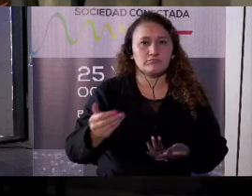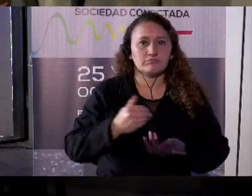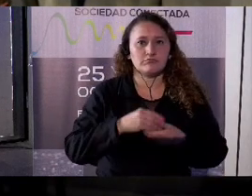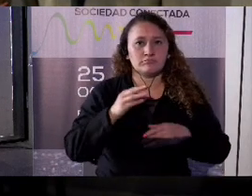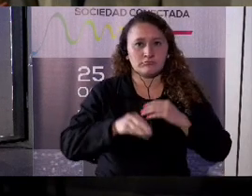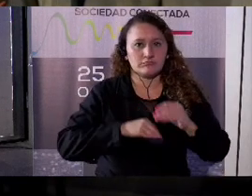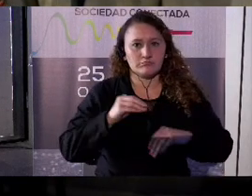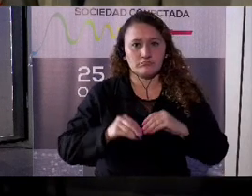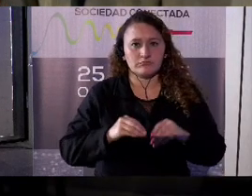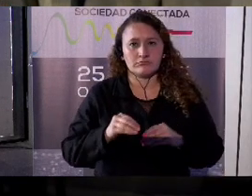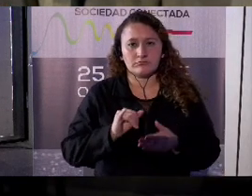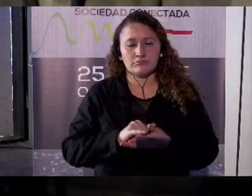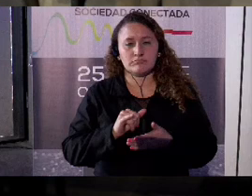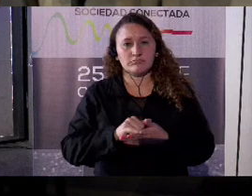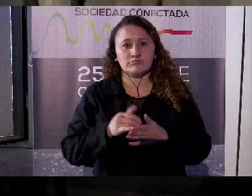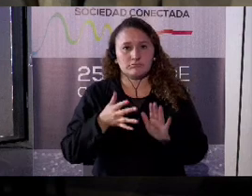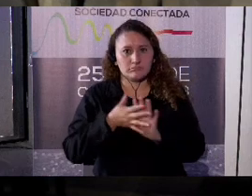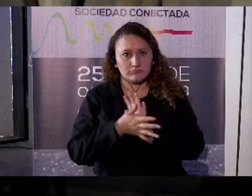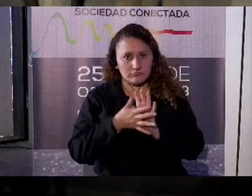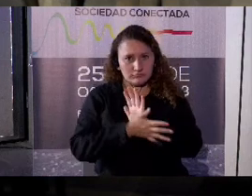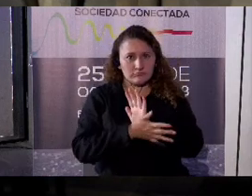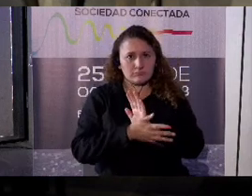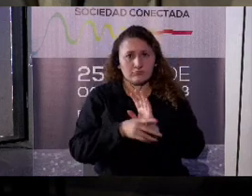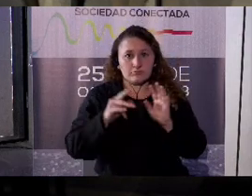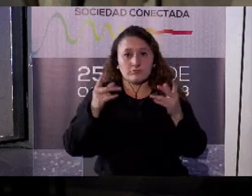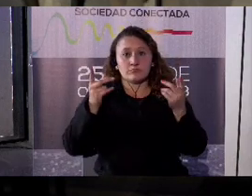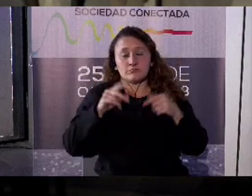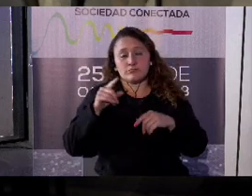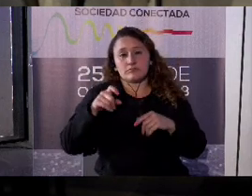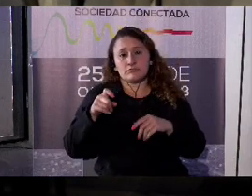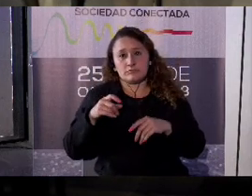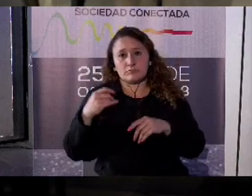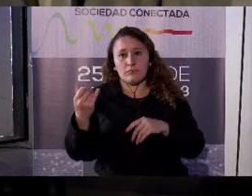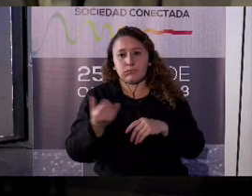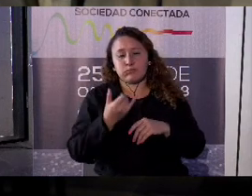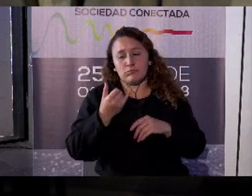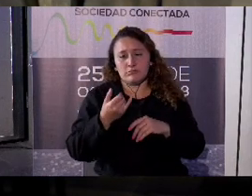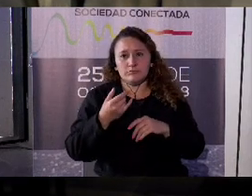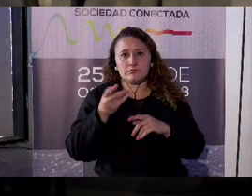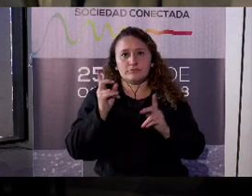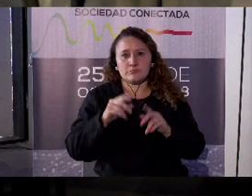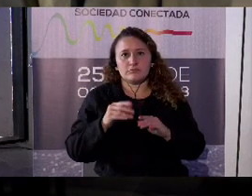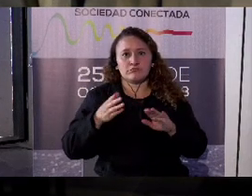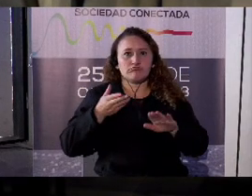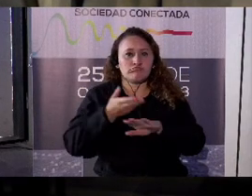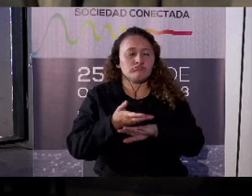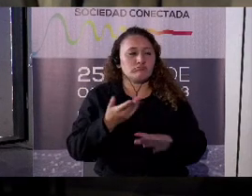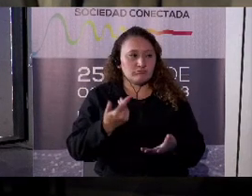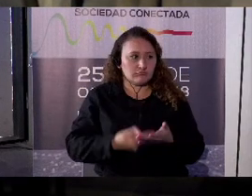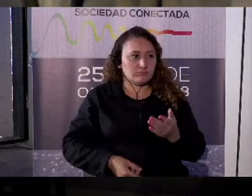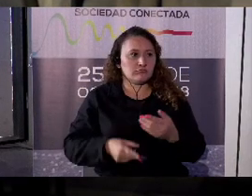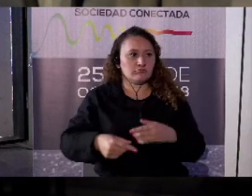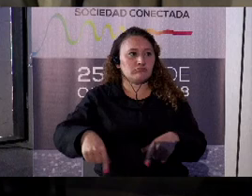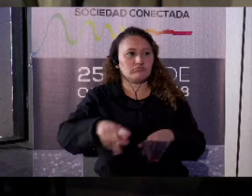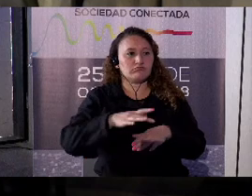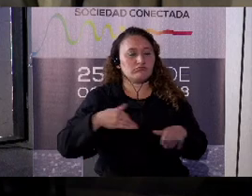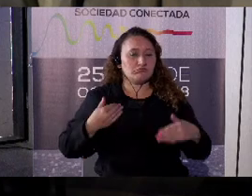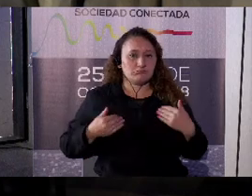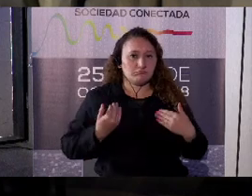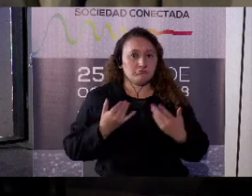generar tanto la información de lo que la demanda necesita como la oferta para poder satisfacer esa